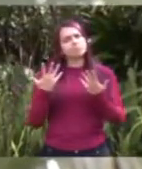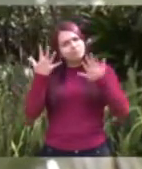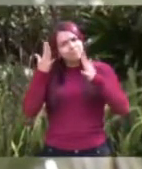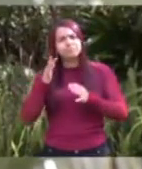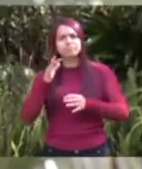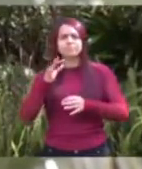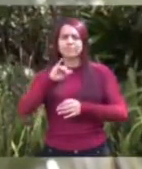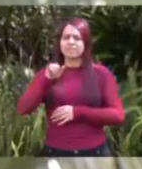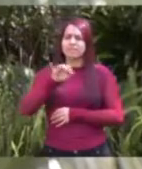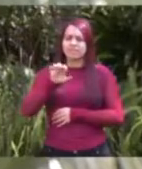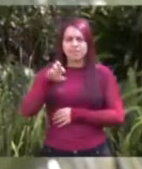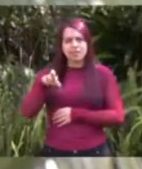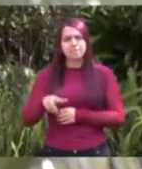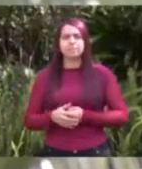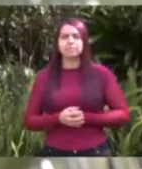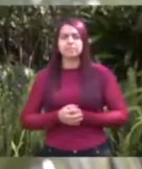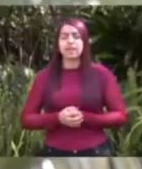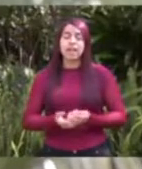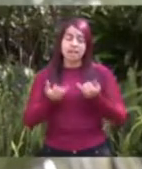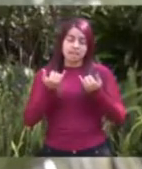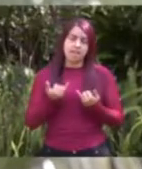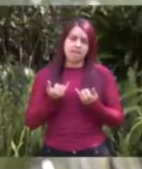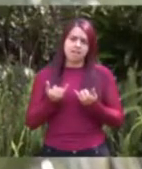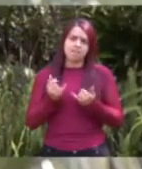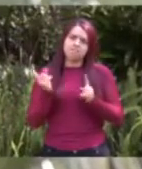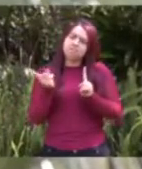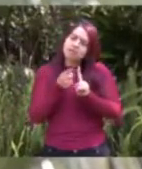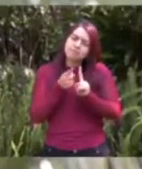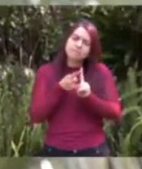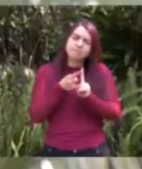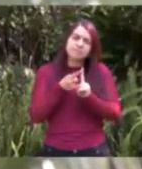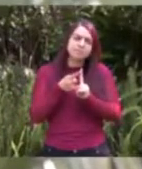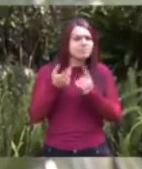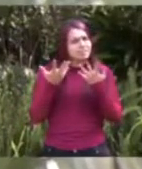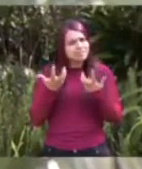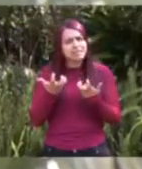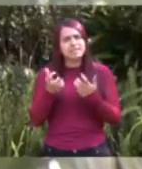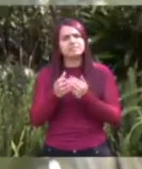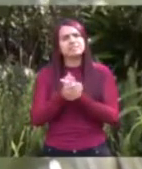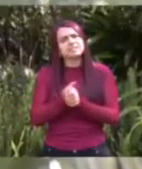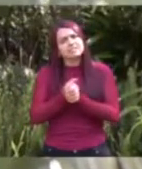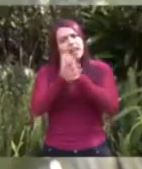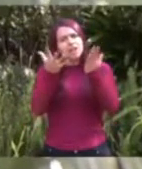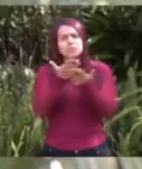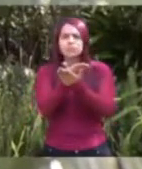Paz. Yo quiero en primer lugar darle un saludo muy especial